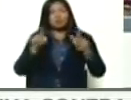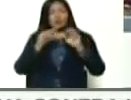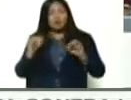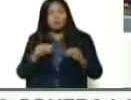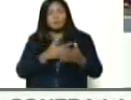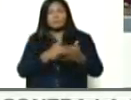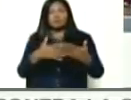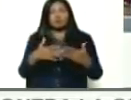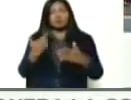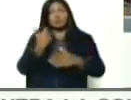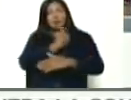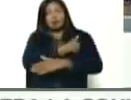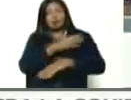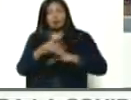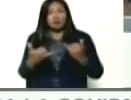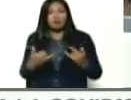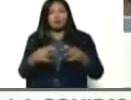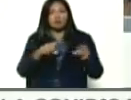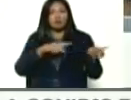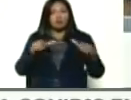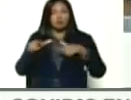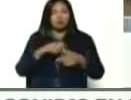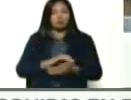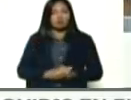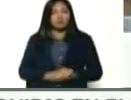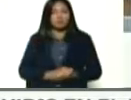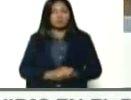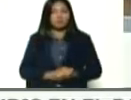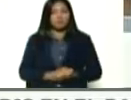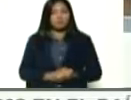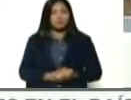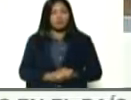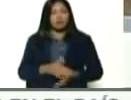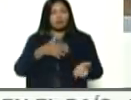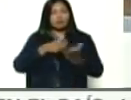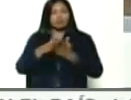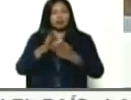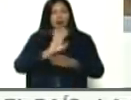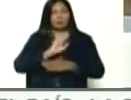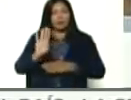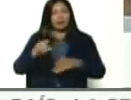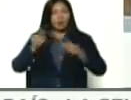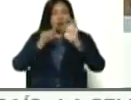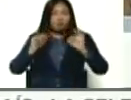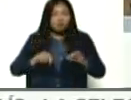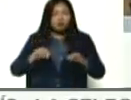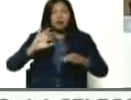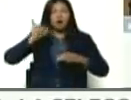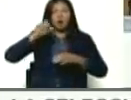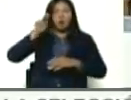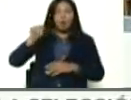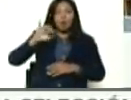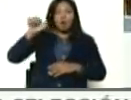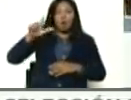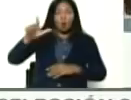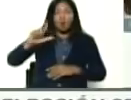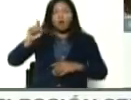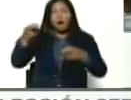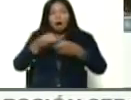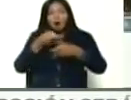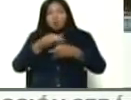millones de vacunas que estamos ya garantizando el país junio julio agosto